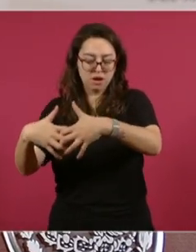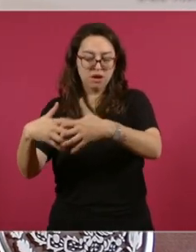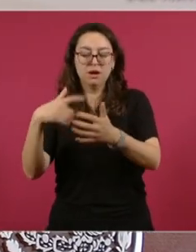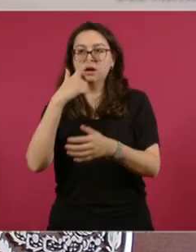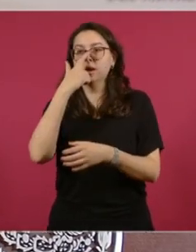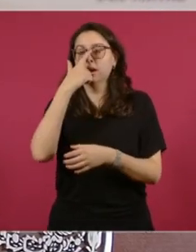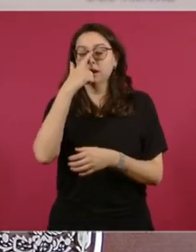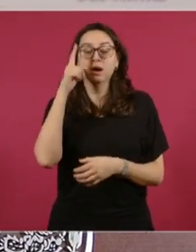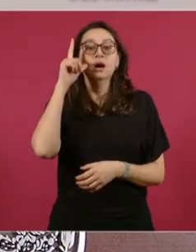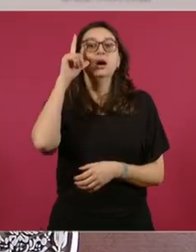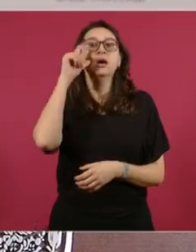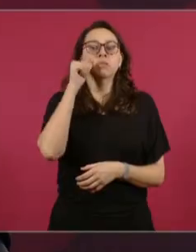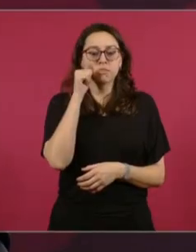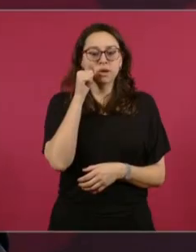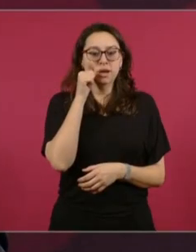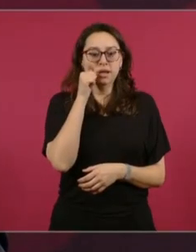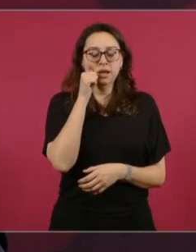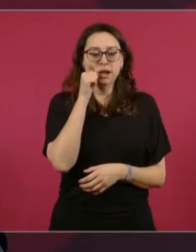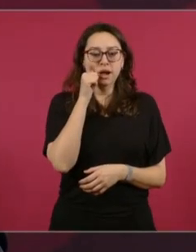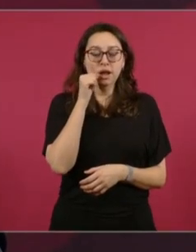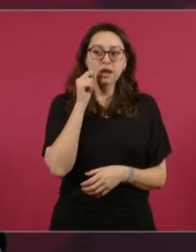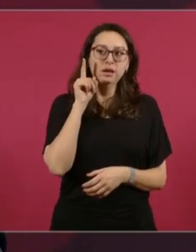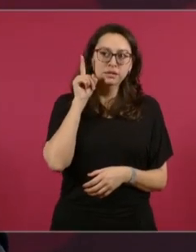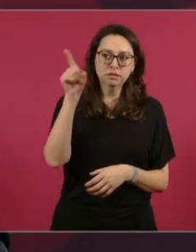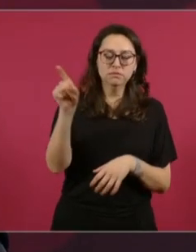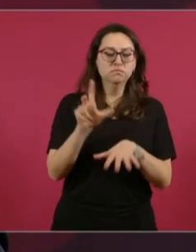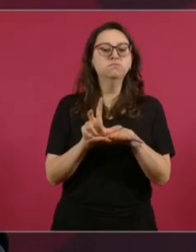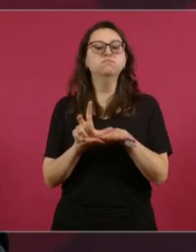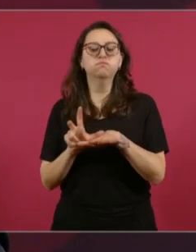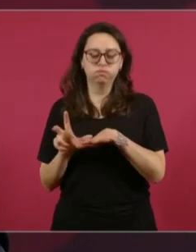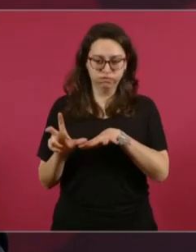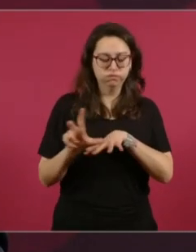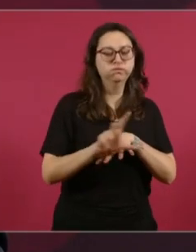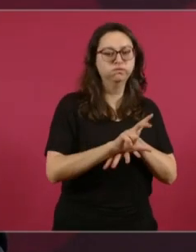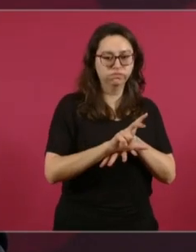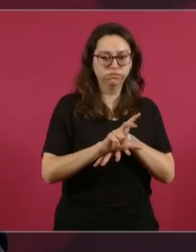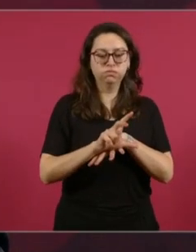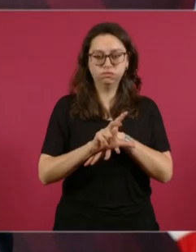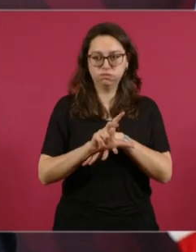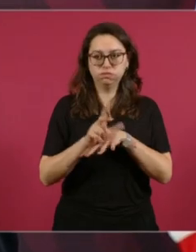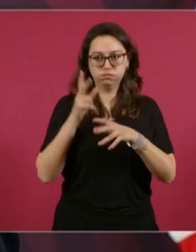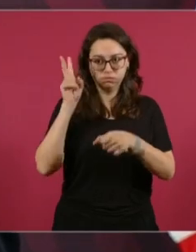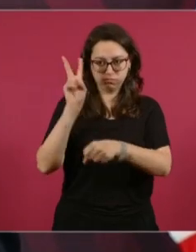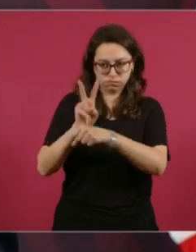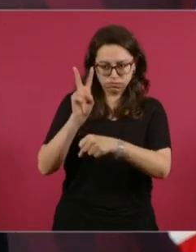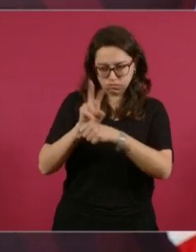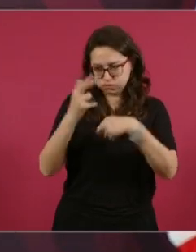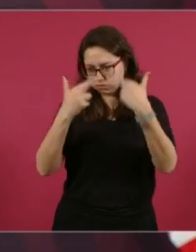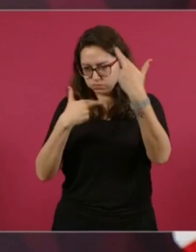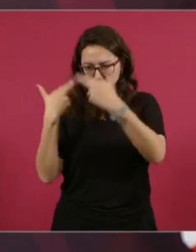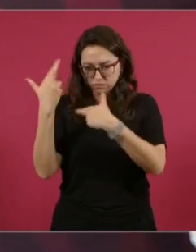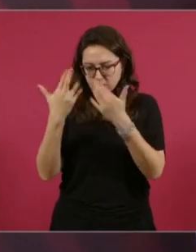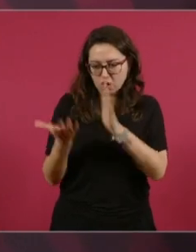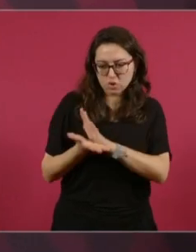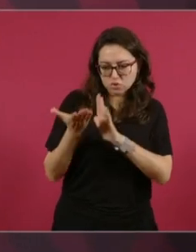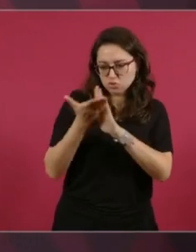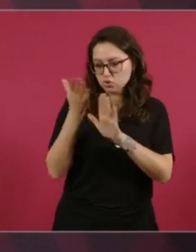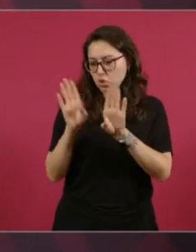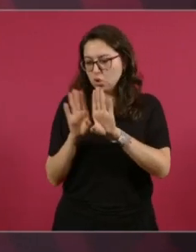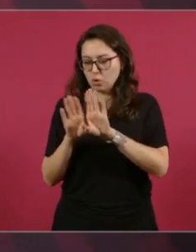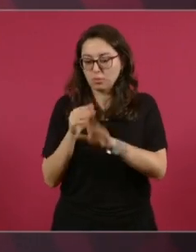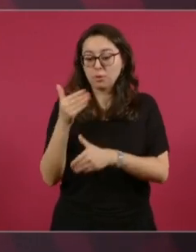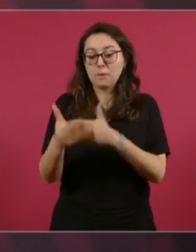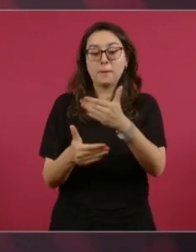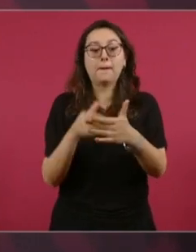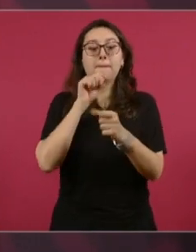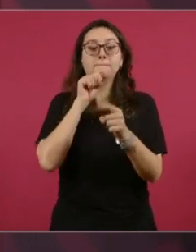supervisión del Tren Maya. Sí, vamos a inaugurar el museo de Chichén